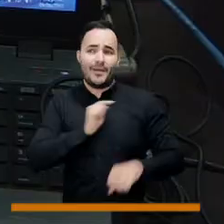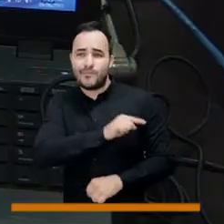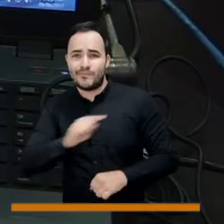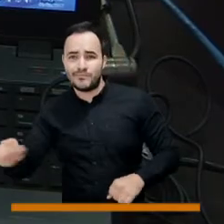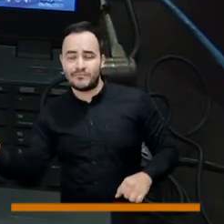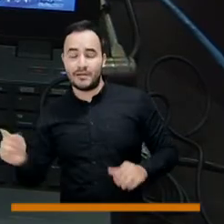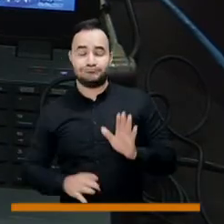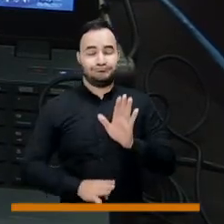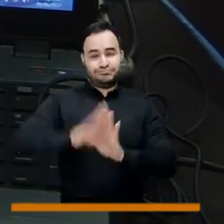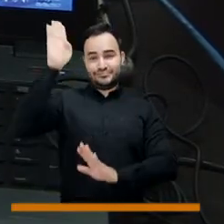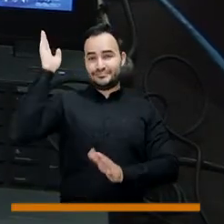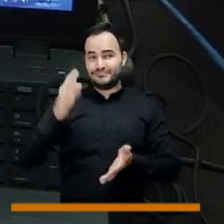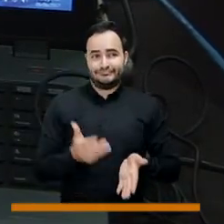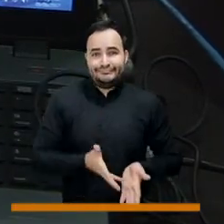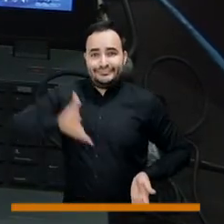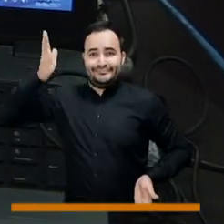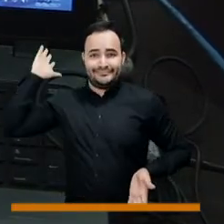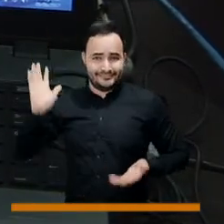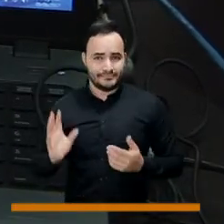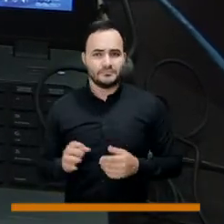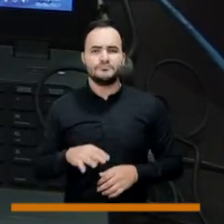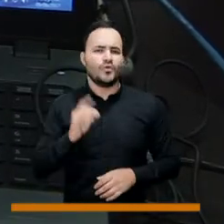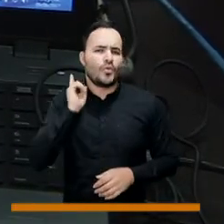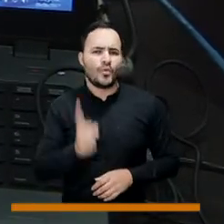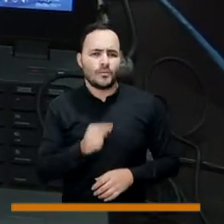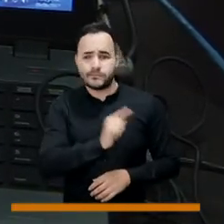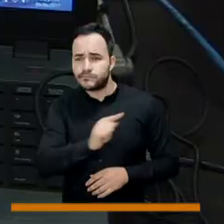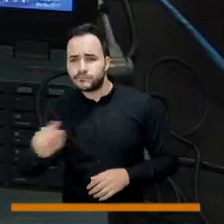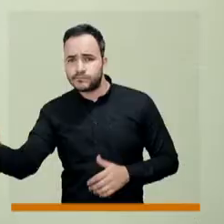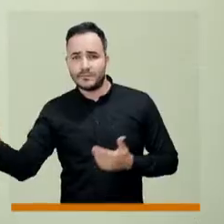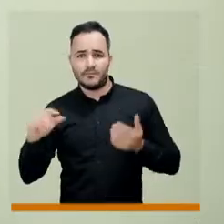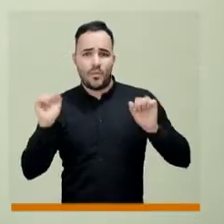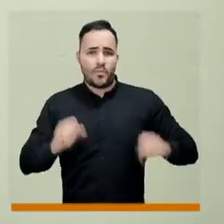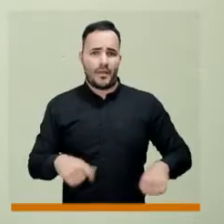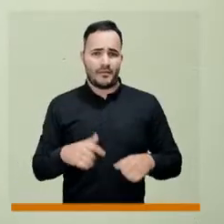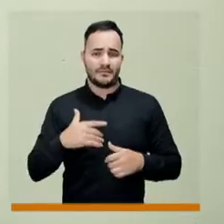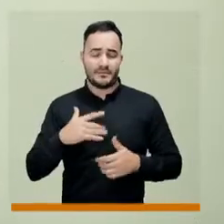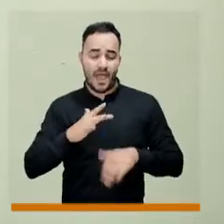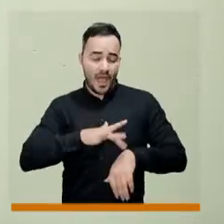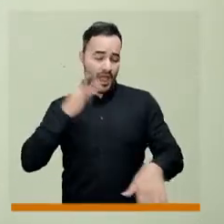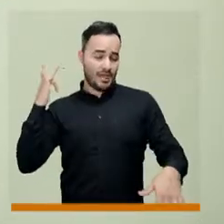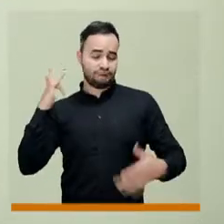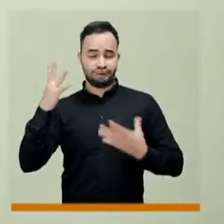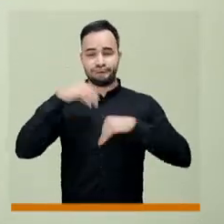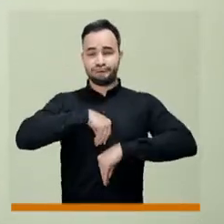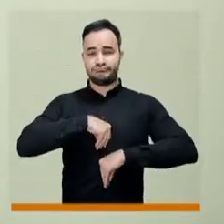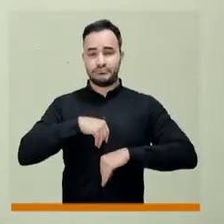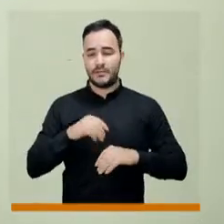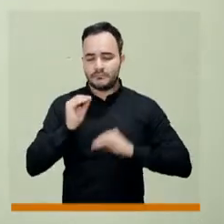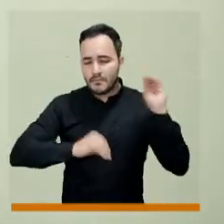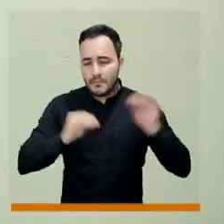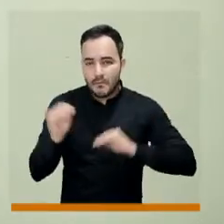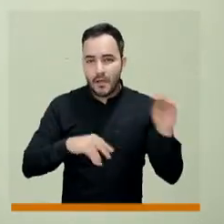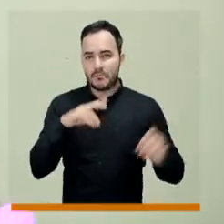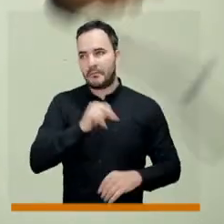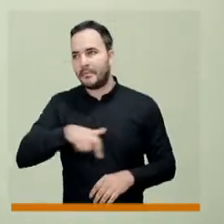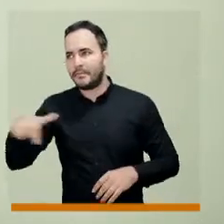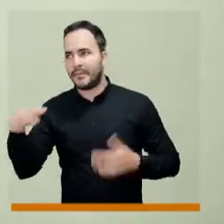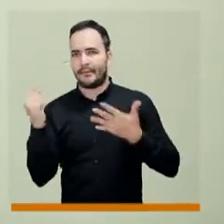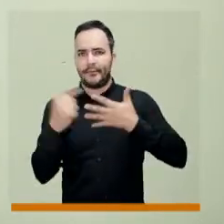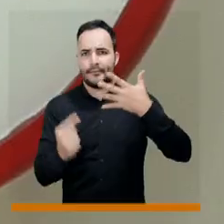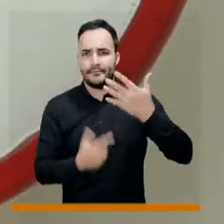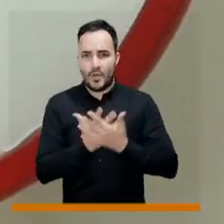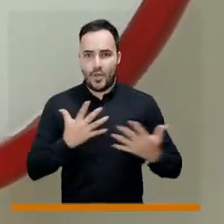imagina, porque un chico de estos de 15, 16 años tiene el potencial de desarrollar una aplicación que se puede convertir en algo muy exitoso y que por ende